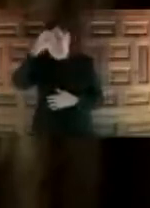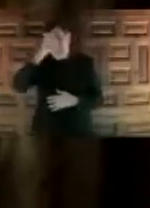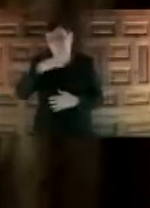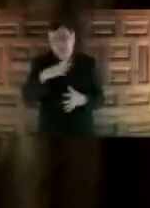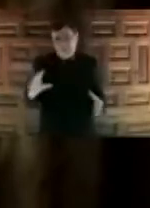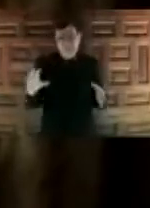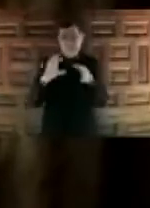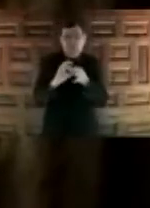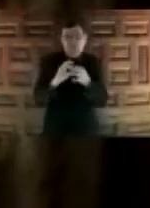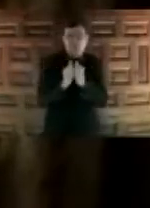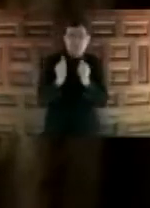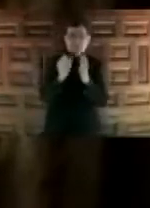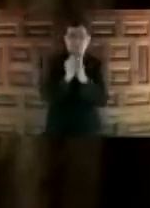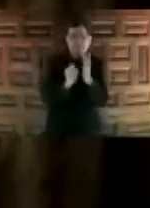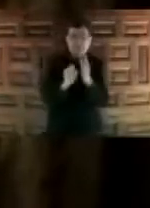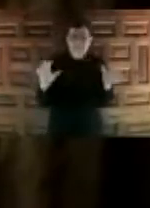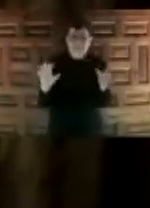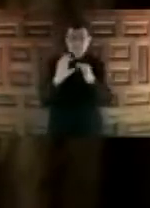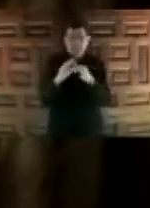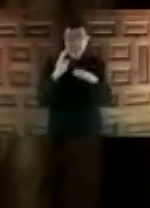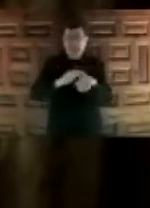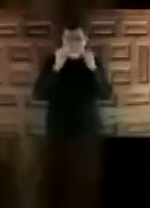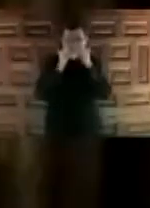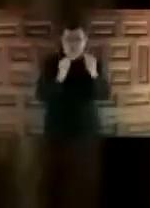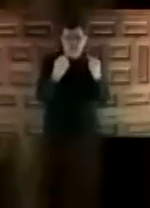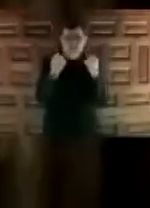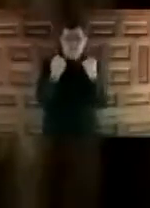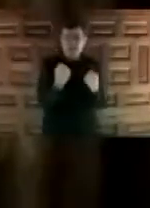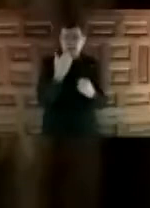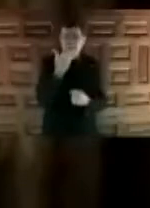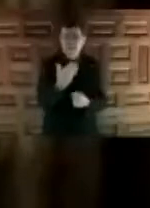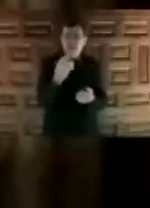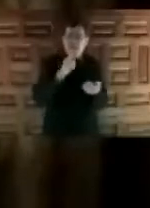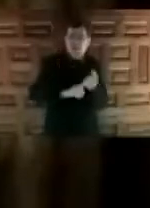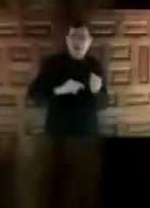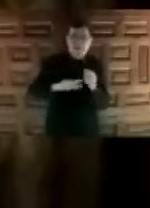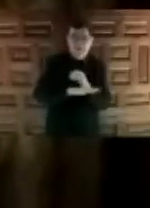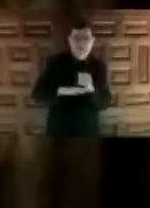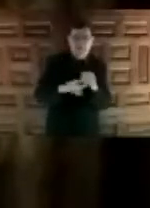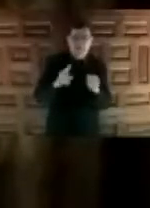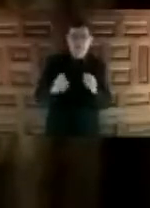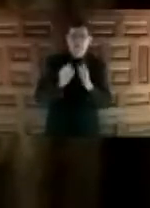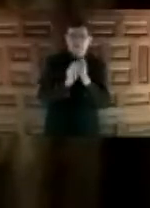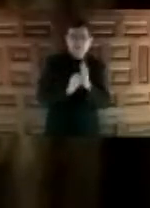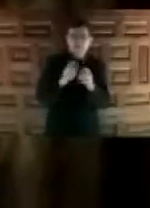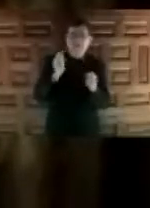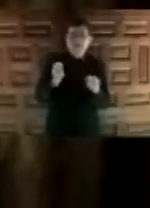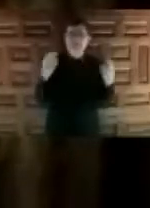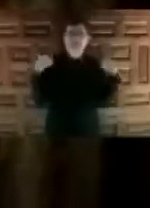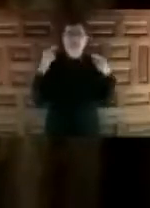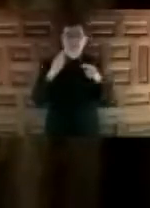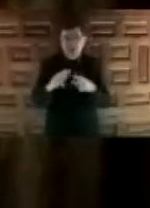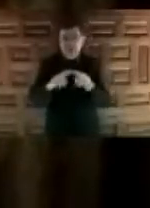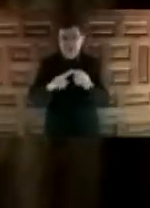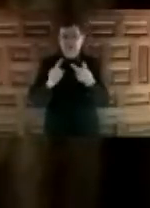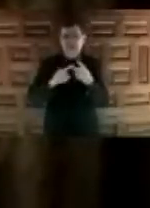interacción con el sistema de manera más atenta y fortalecida dentro de sus funciones sustantivas, como es la docencia,